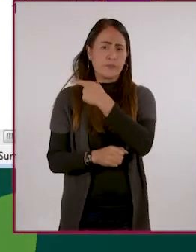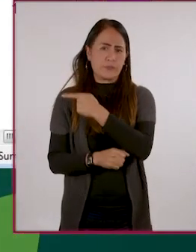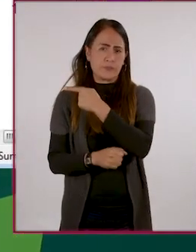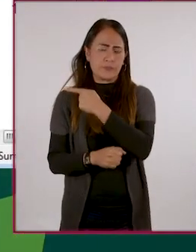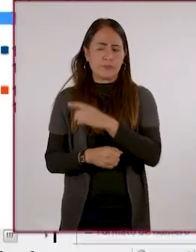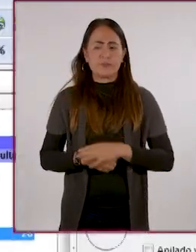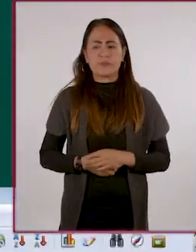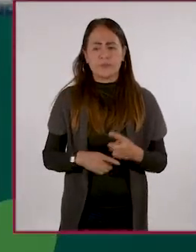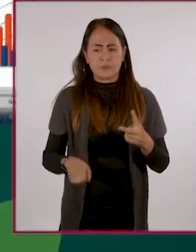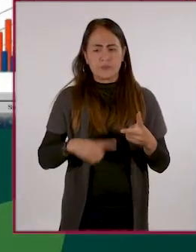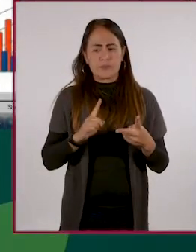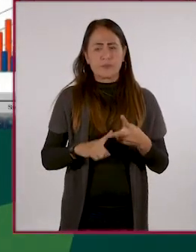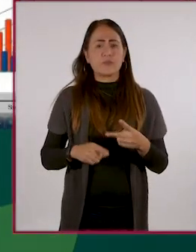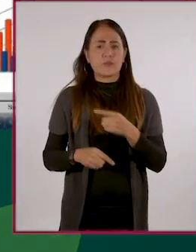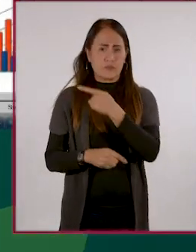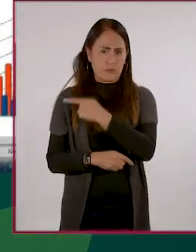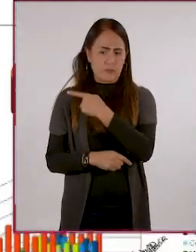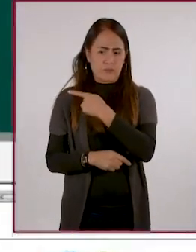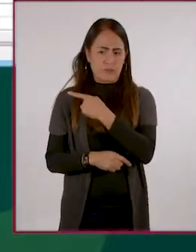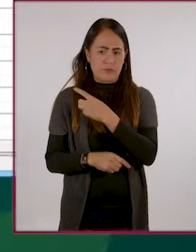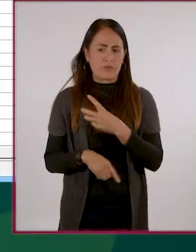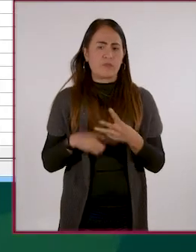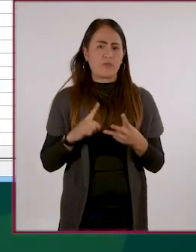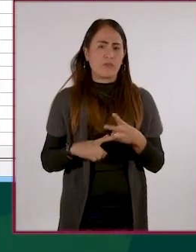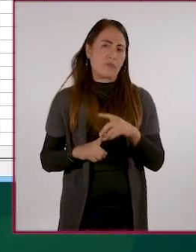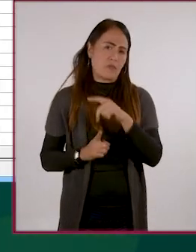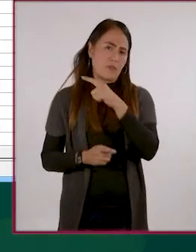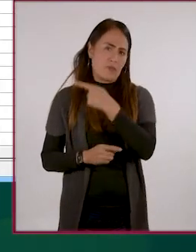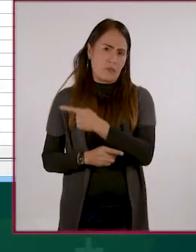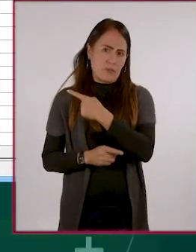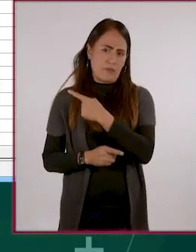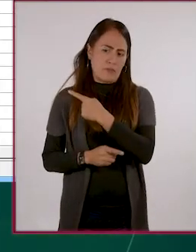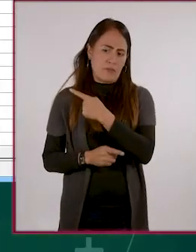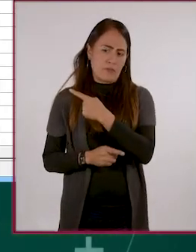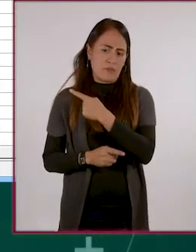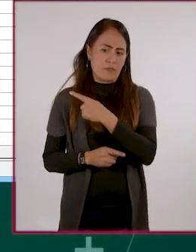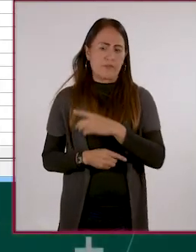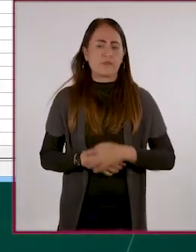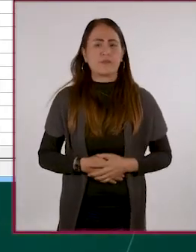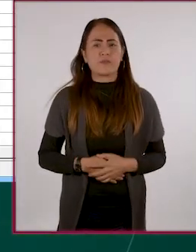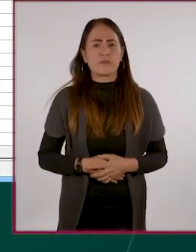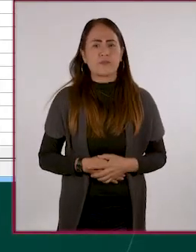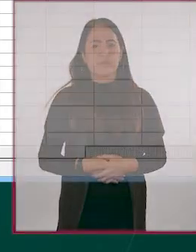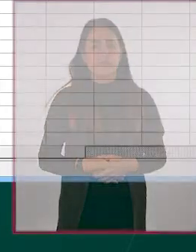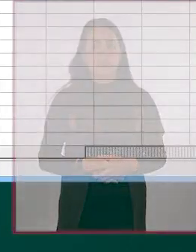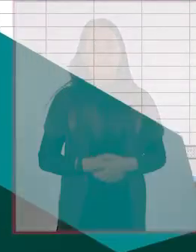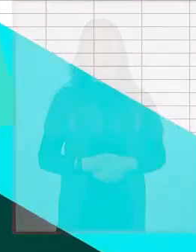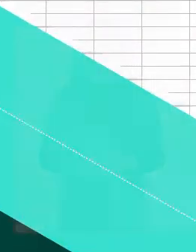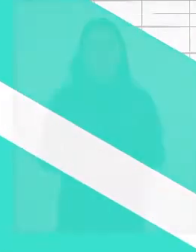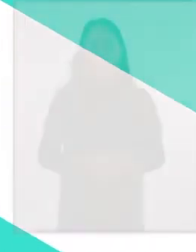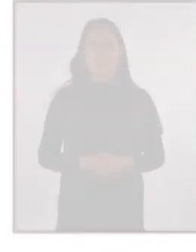Apache OpenOffice, LibreOffice, Spread 32 o Spread CE.